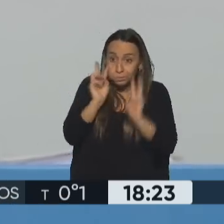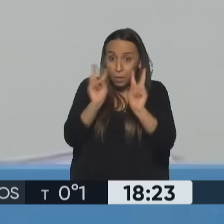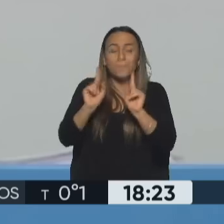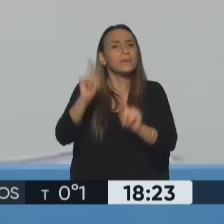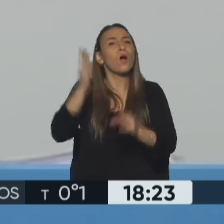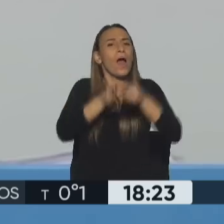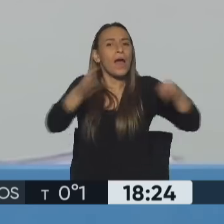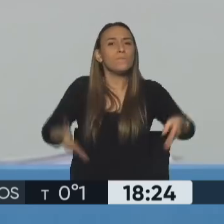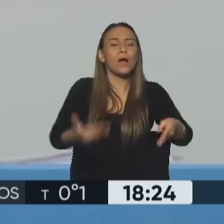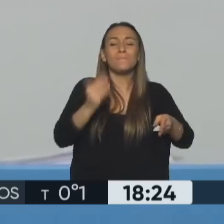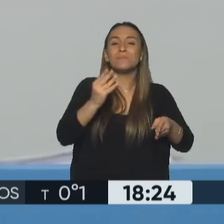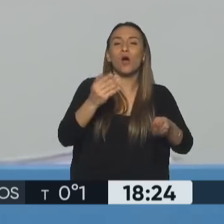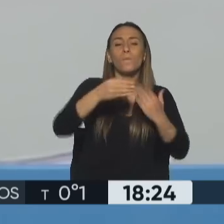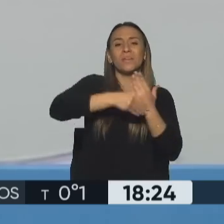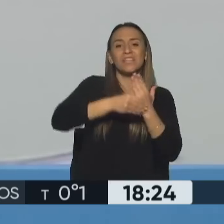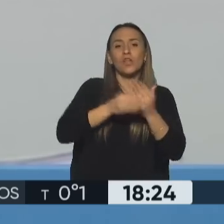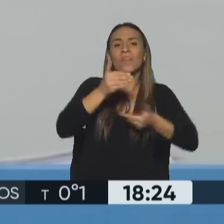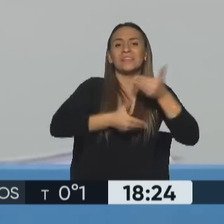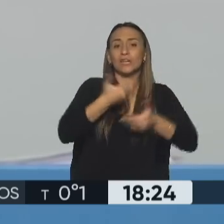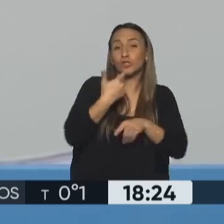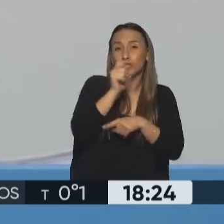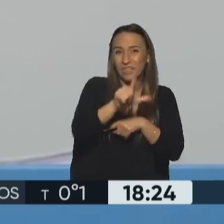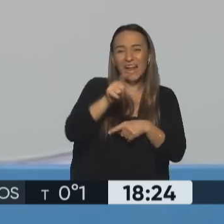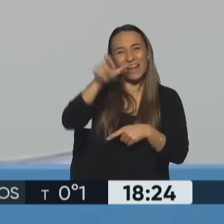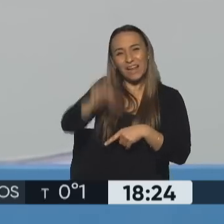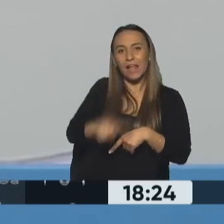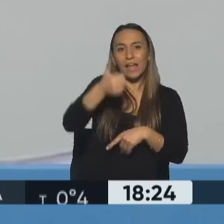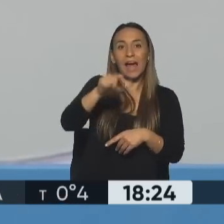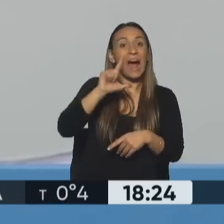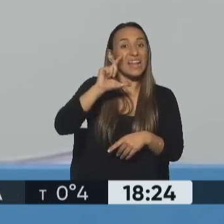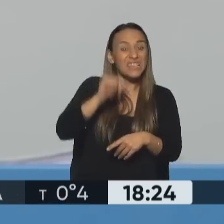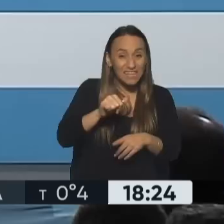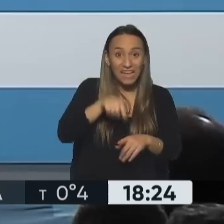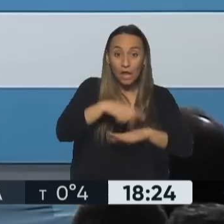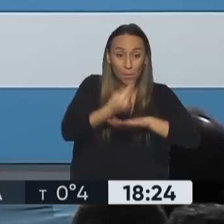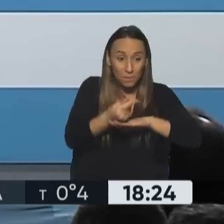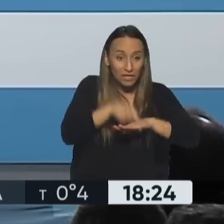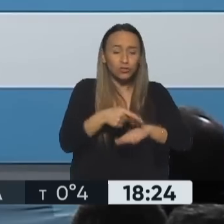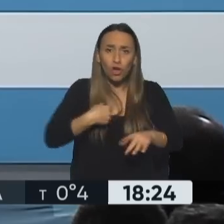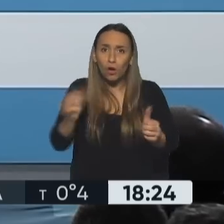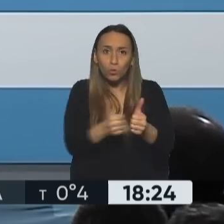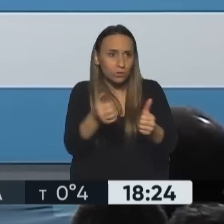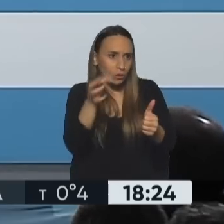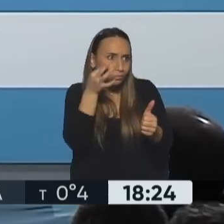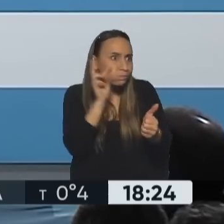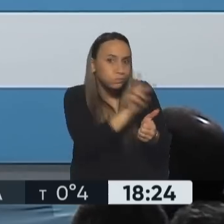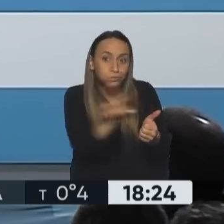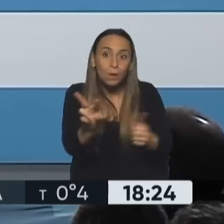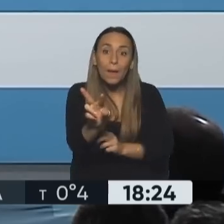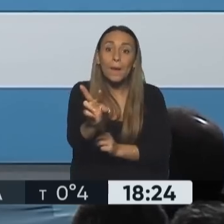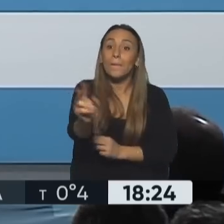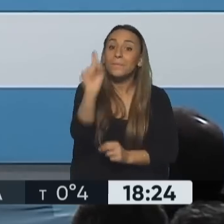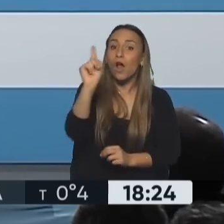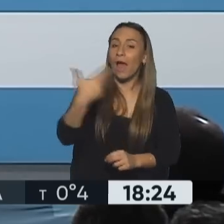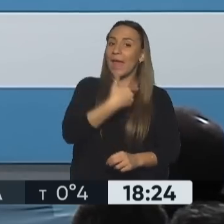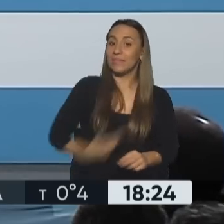Alicia era ministro de Desarrollo Social. Pero es el Estado el que debe tener, así como el Estado tiene